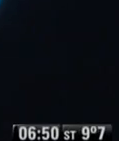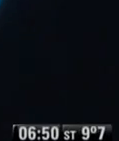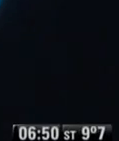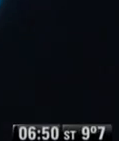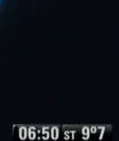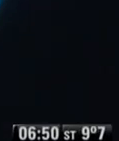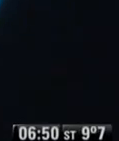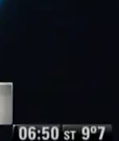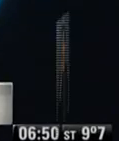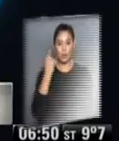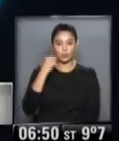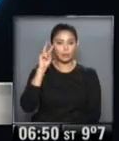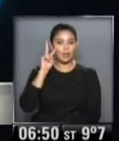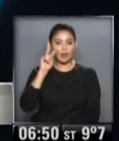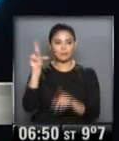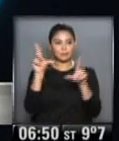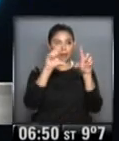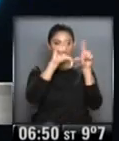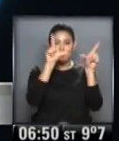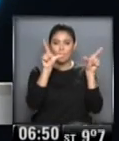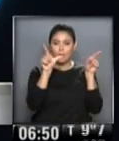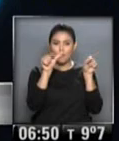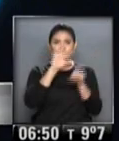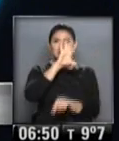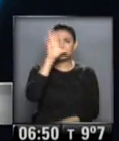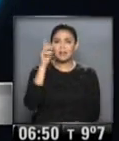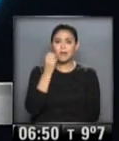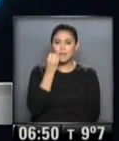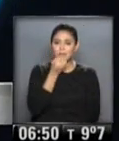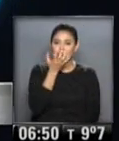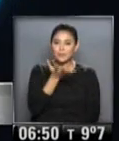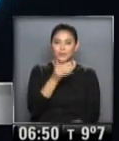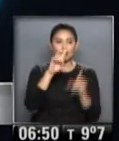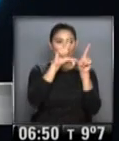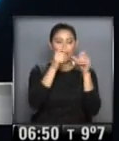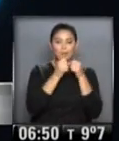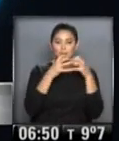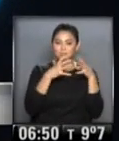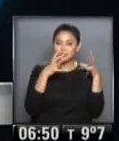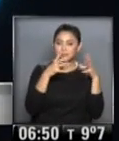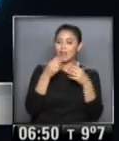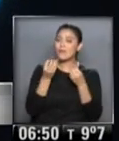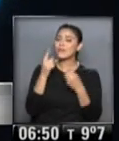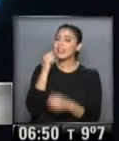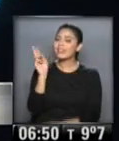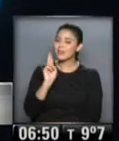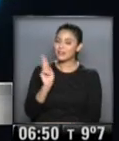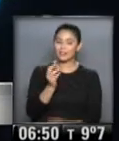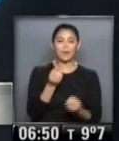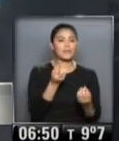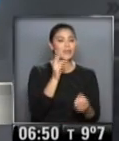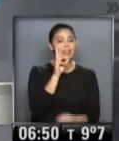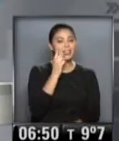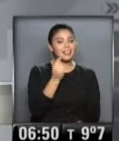6:50, luna lunera, cascabelera, mirá qué cielazo. Luna llena, Robert. Buen día, Roberto. Hola, Nadia, buen día. Hola,